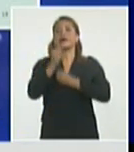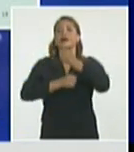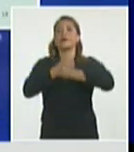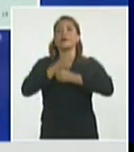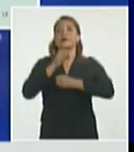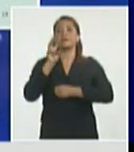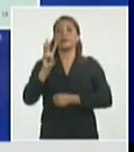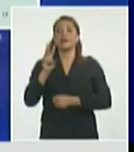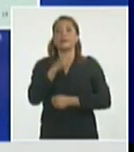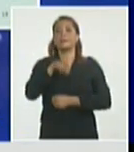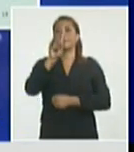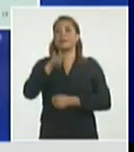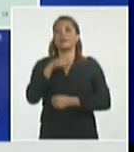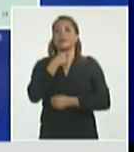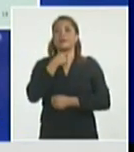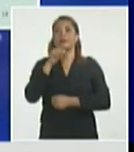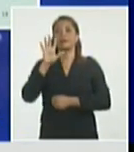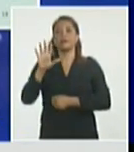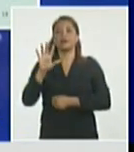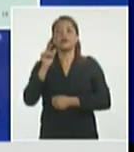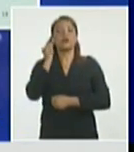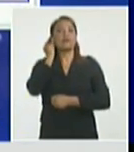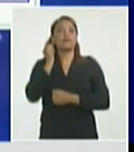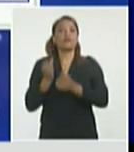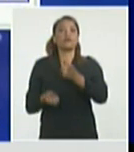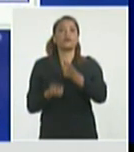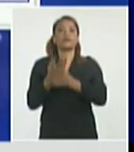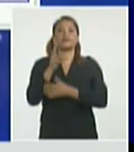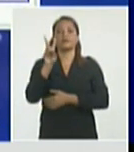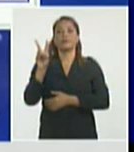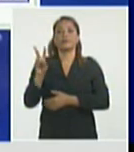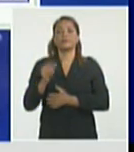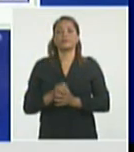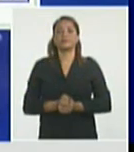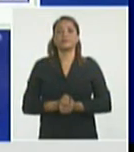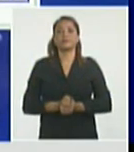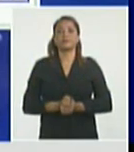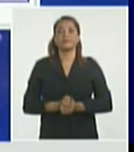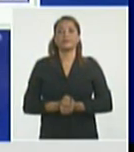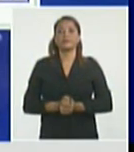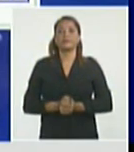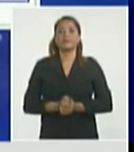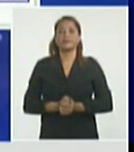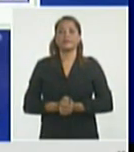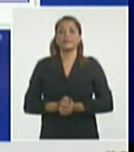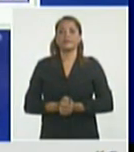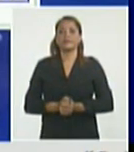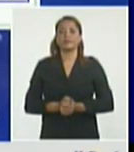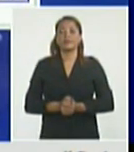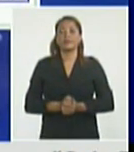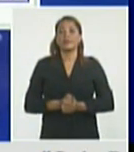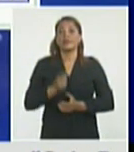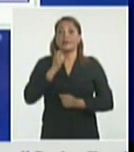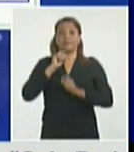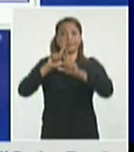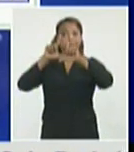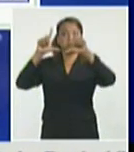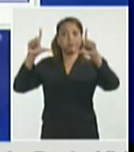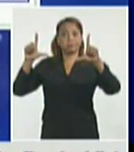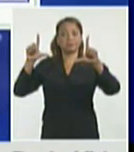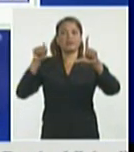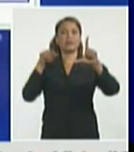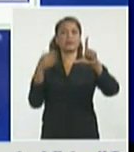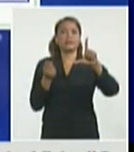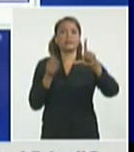5 y Florencia 12. Y el gráfico en este caso de la provincia de Ciego de Ávila nos muestra